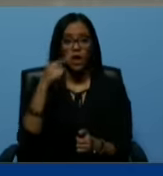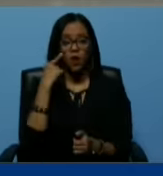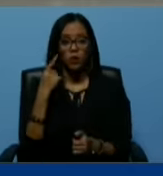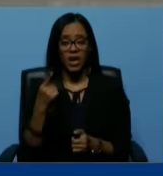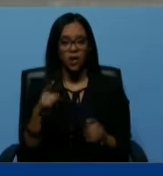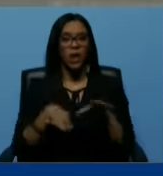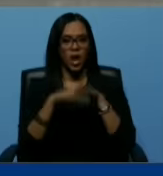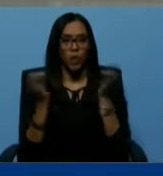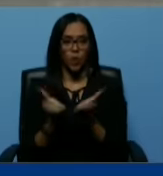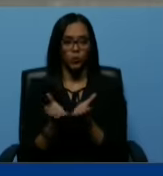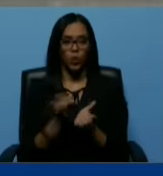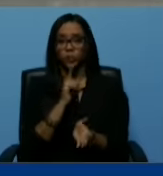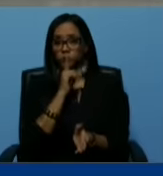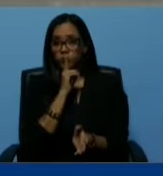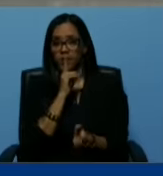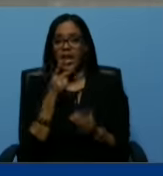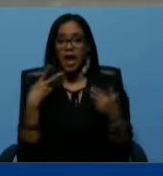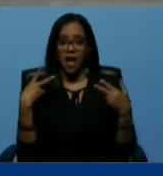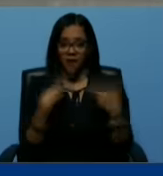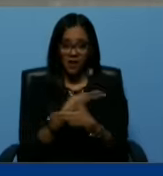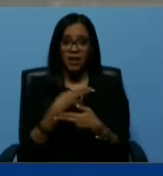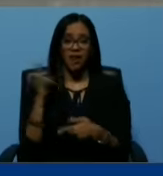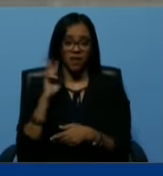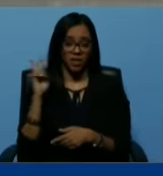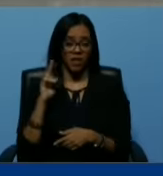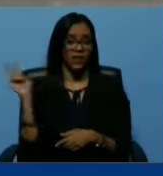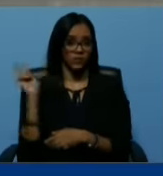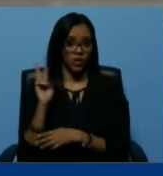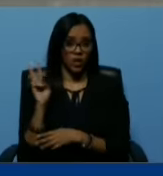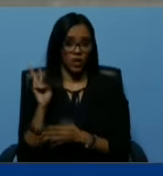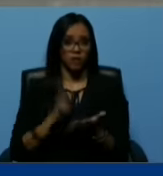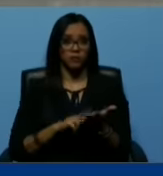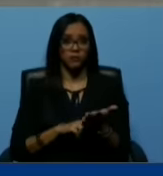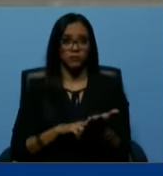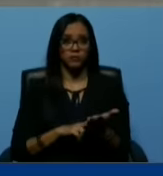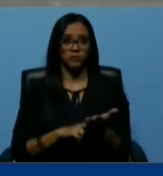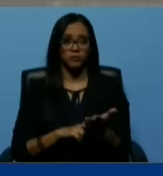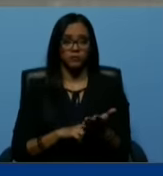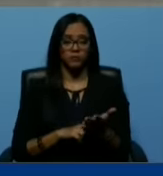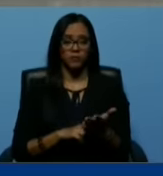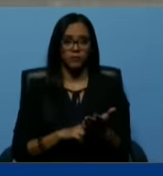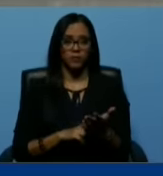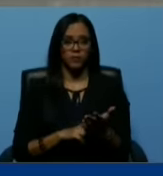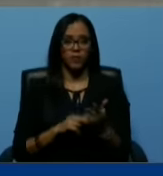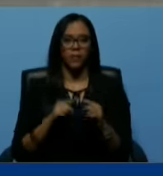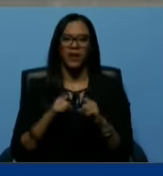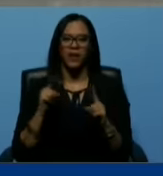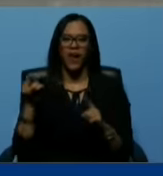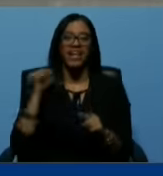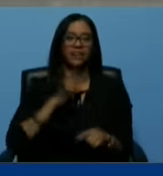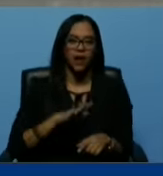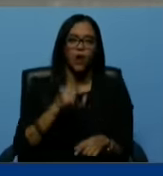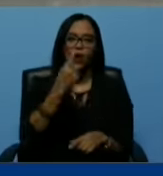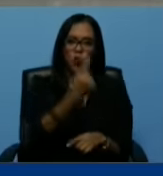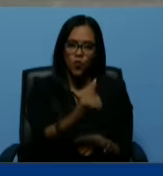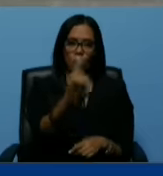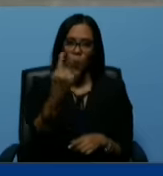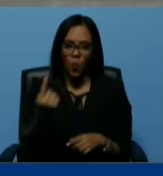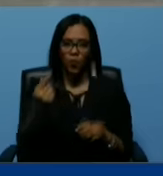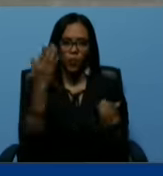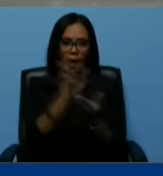el mundo tapan la verdad de Venezuela. Pero ahí están, uno por uno los